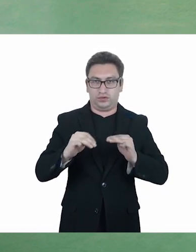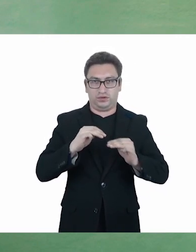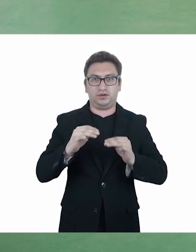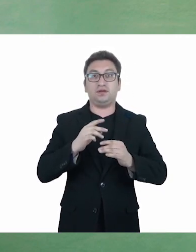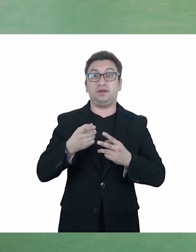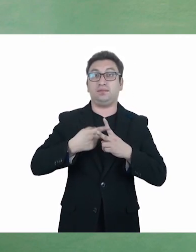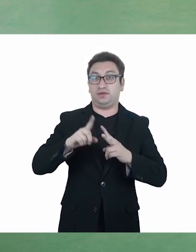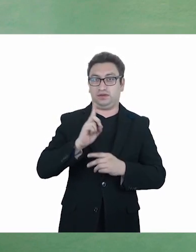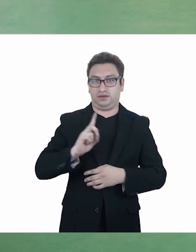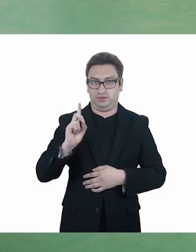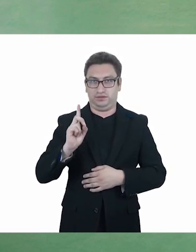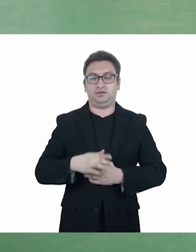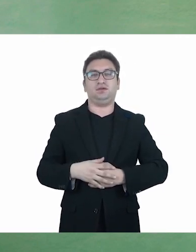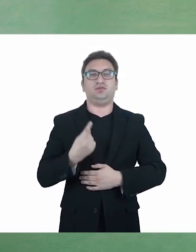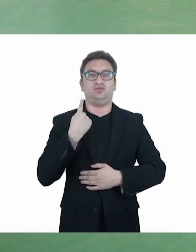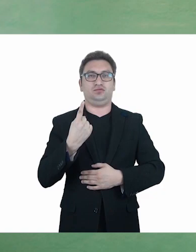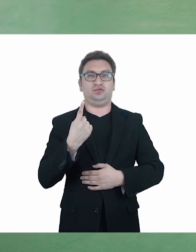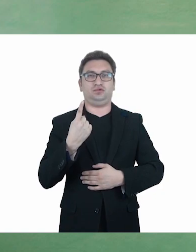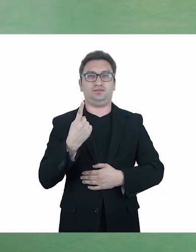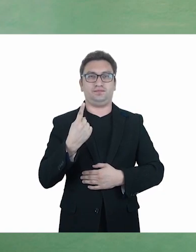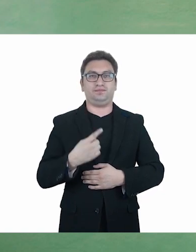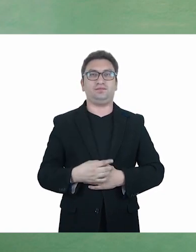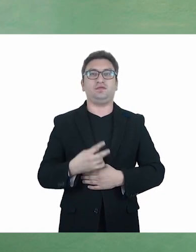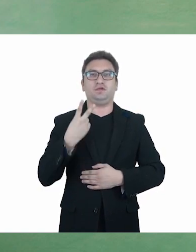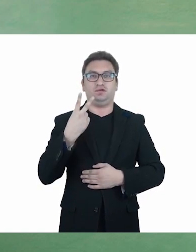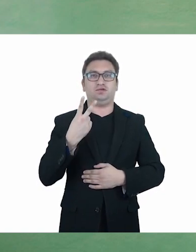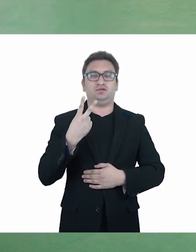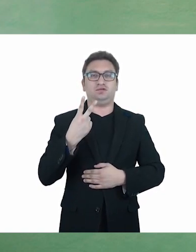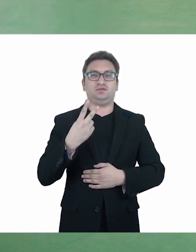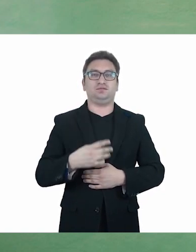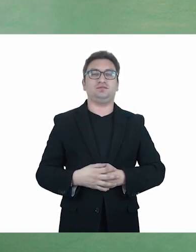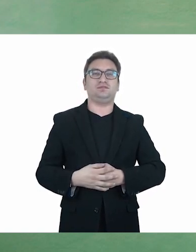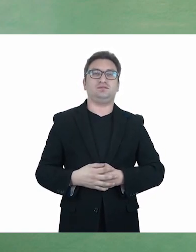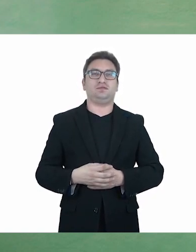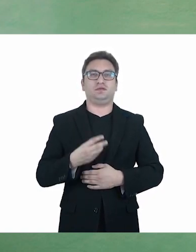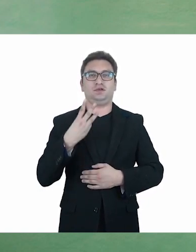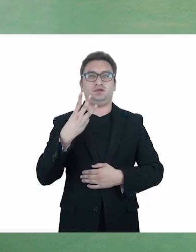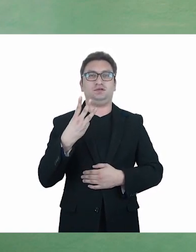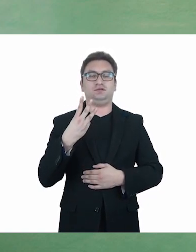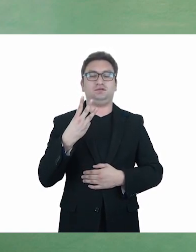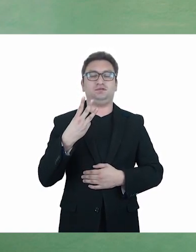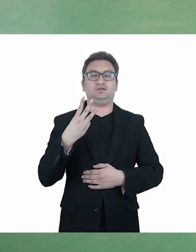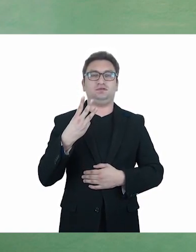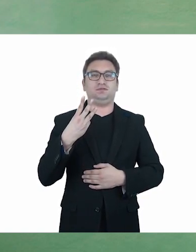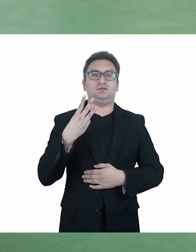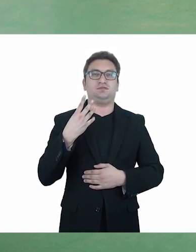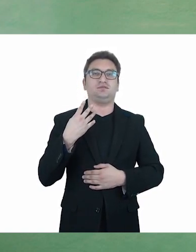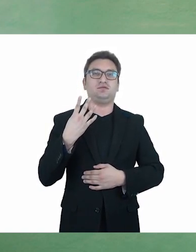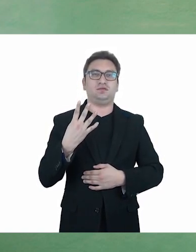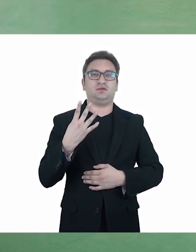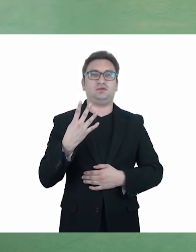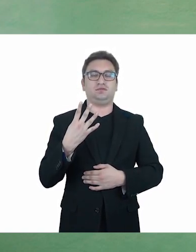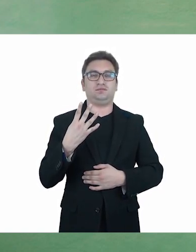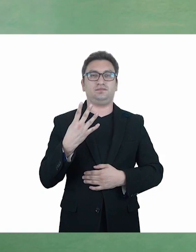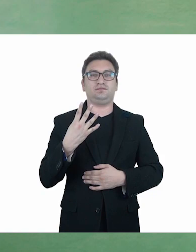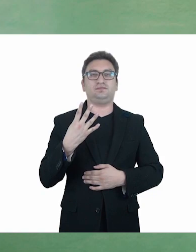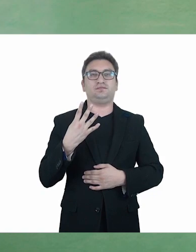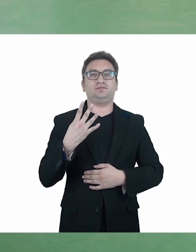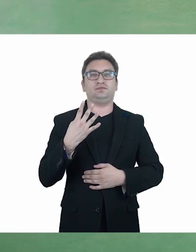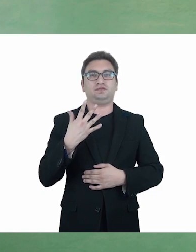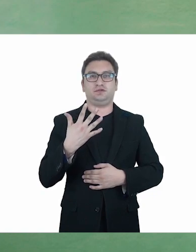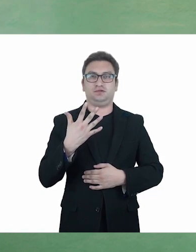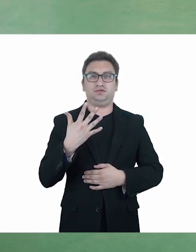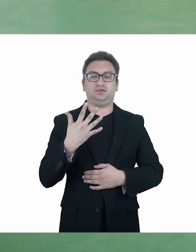¿ok? Empezamos a la derecha. 1, 2, 3,